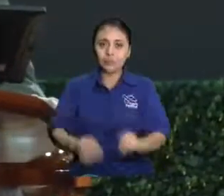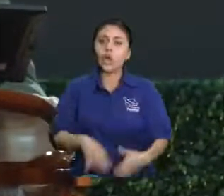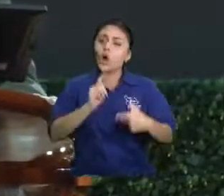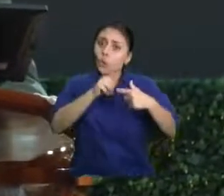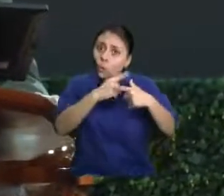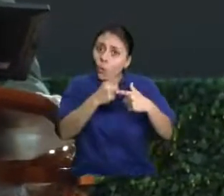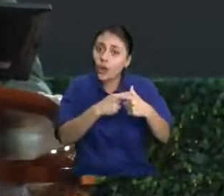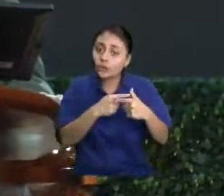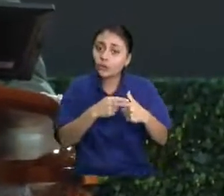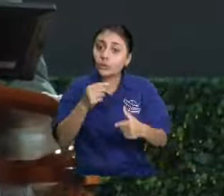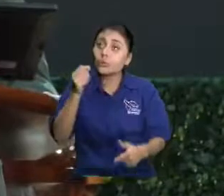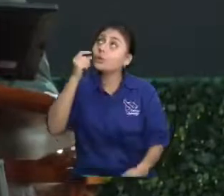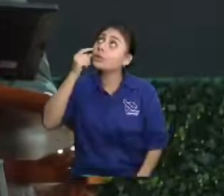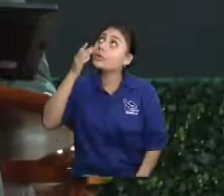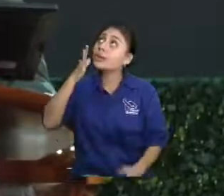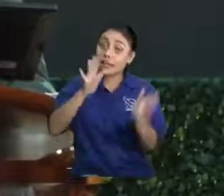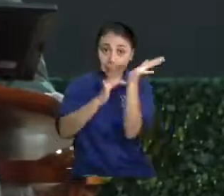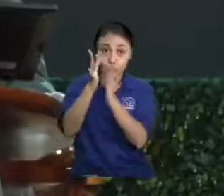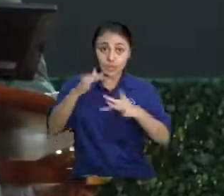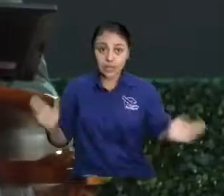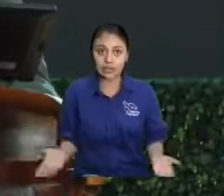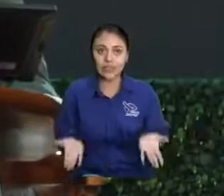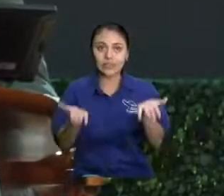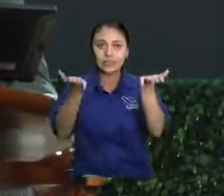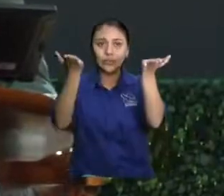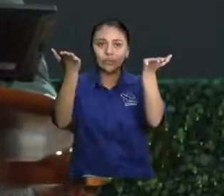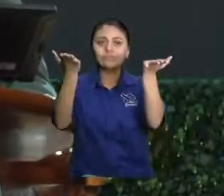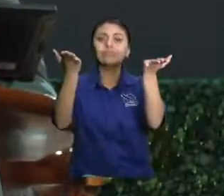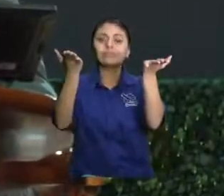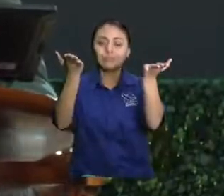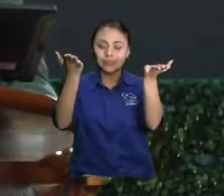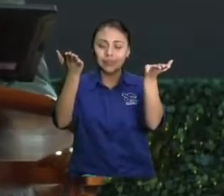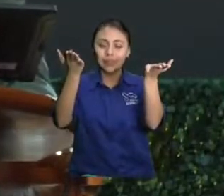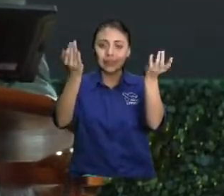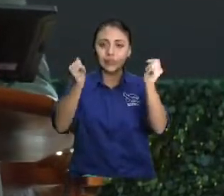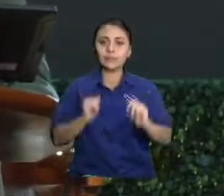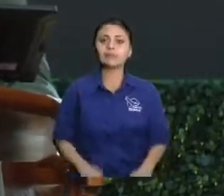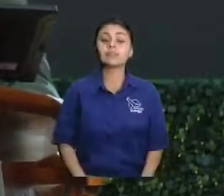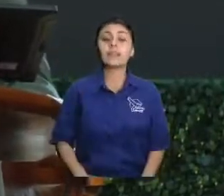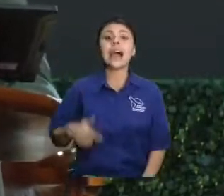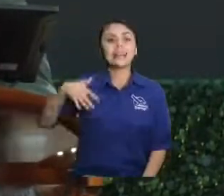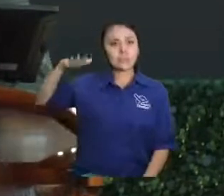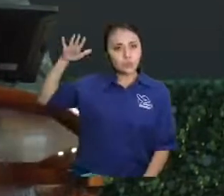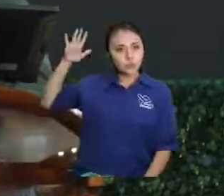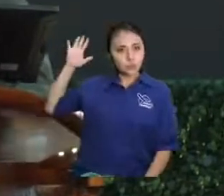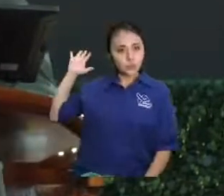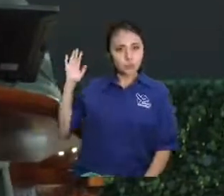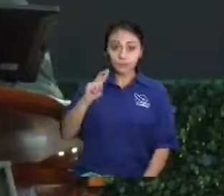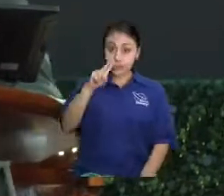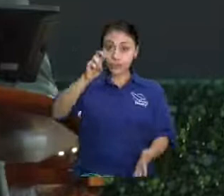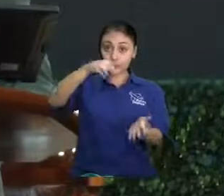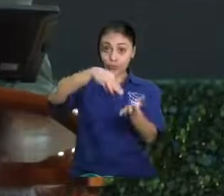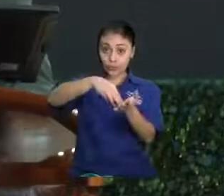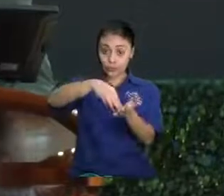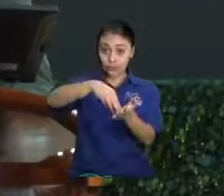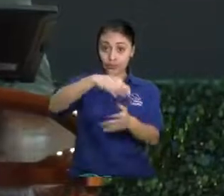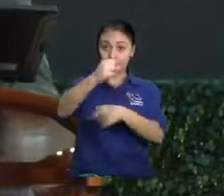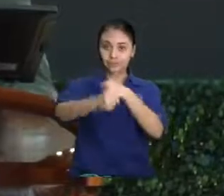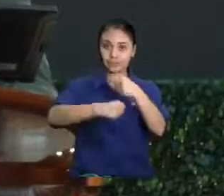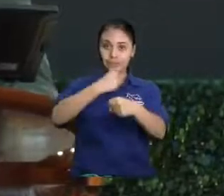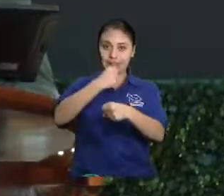se levantó en medio de las cenizas? En el holocausto. ¿Cuándo fue eso? Hace 2000 años. Y para refrendar